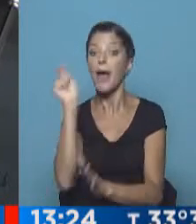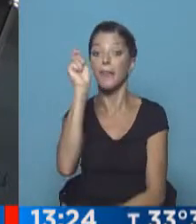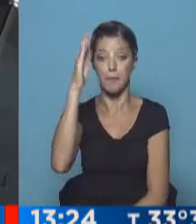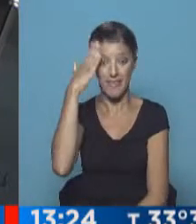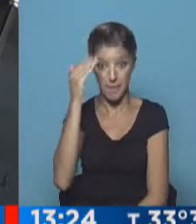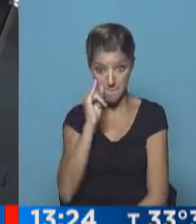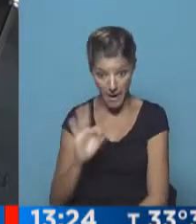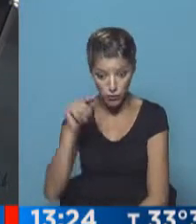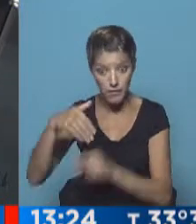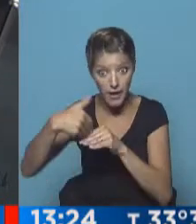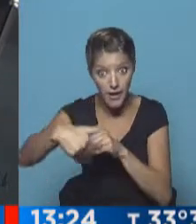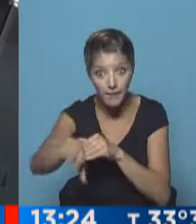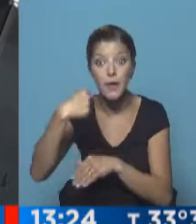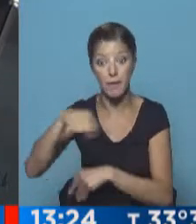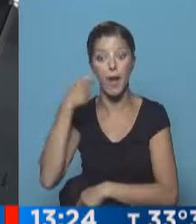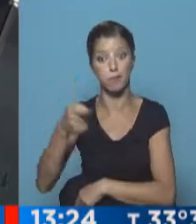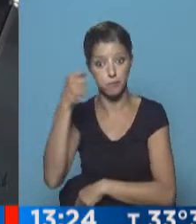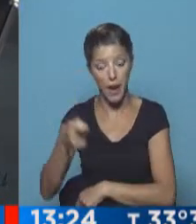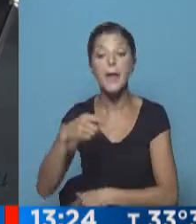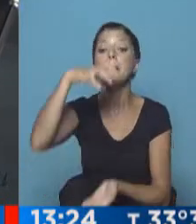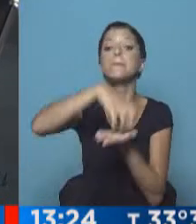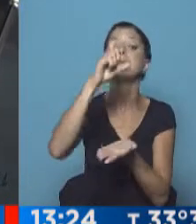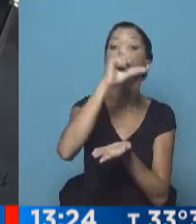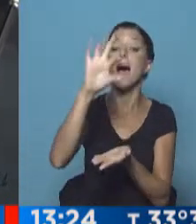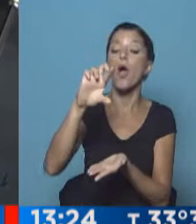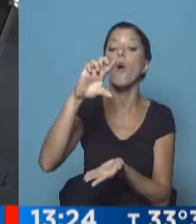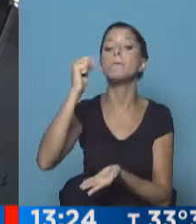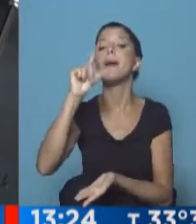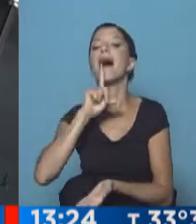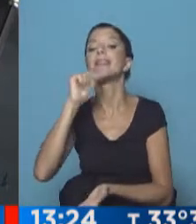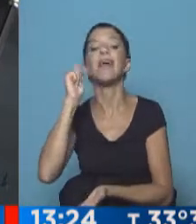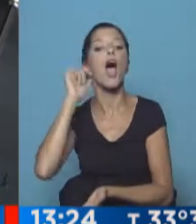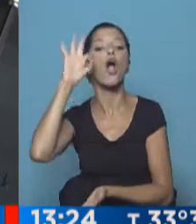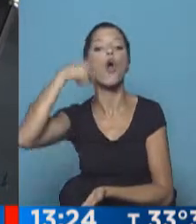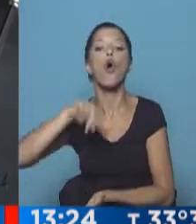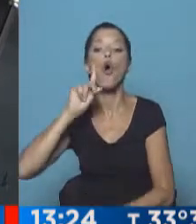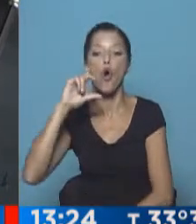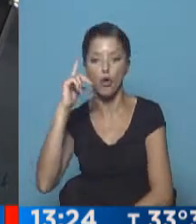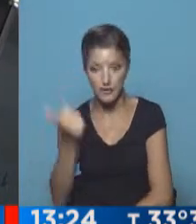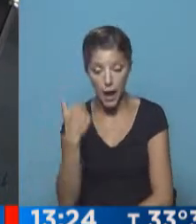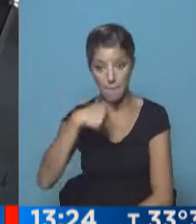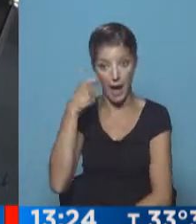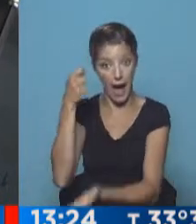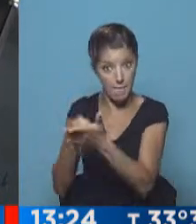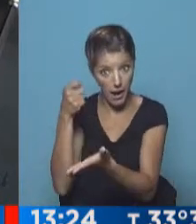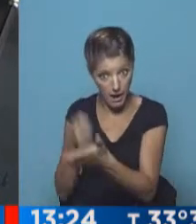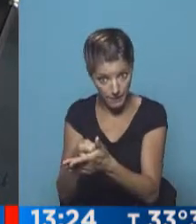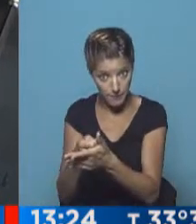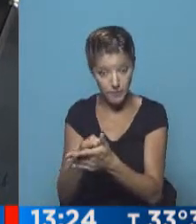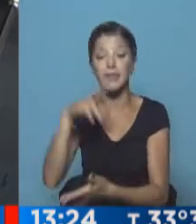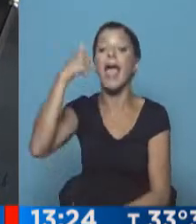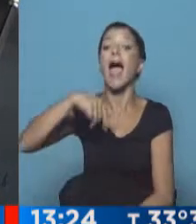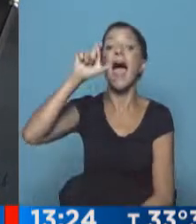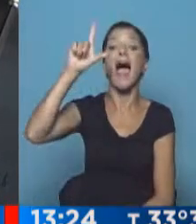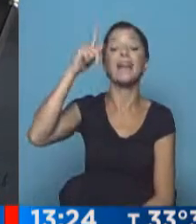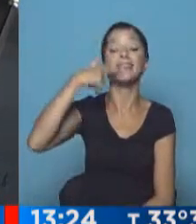banco patagonia de ushuaia te va a estar pagando por primera vez tu jubilación lances ushuaia te va estar notificando